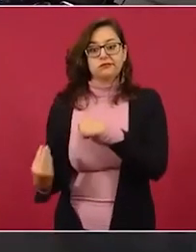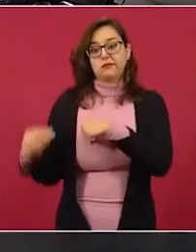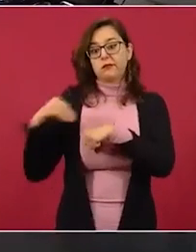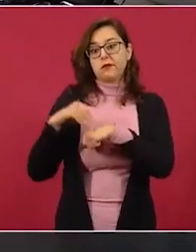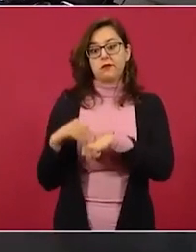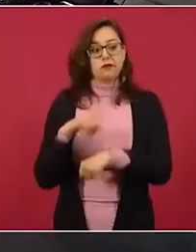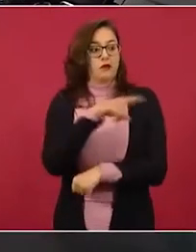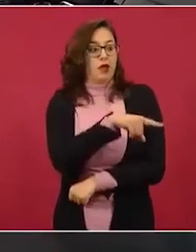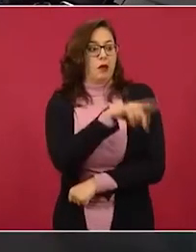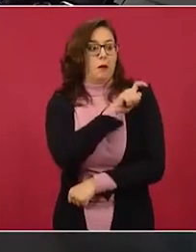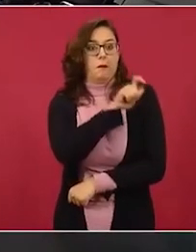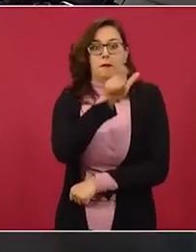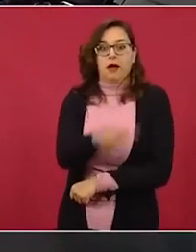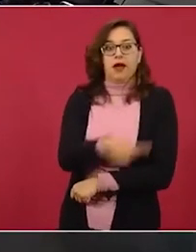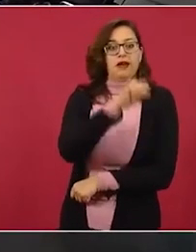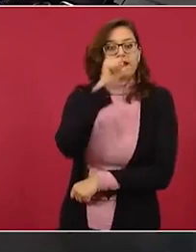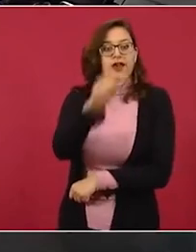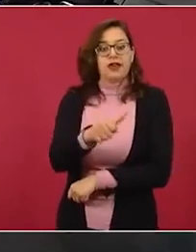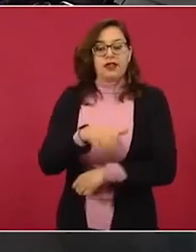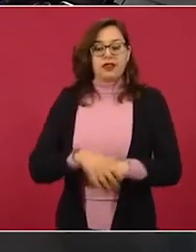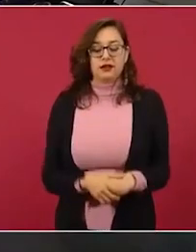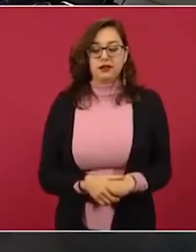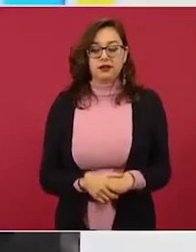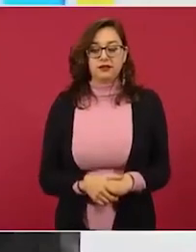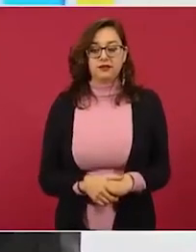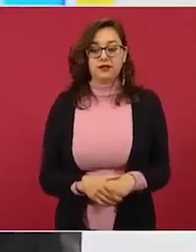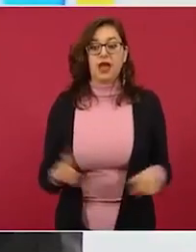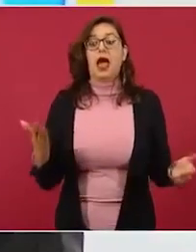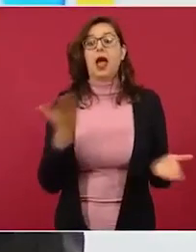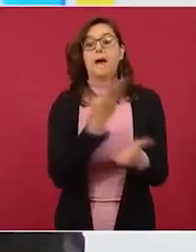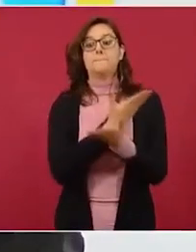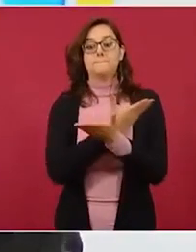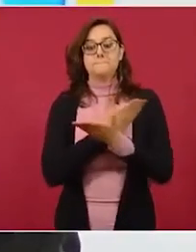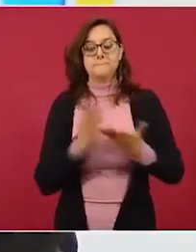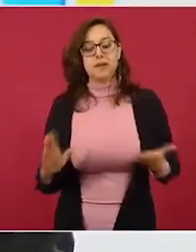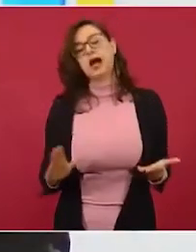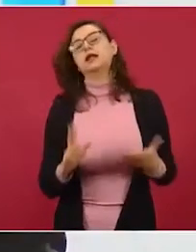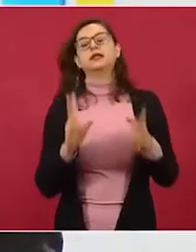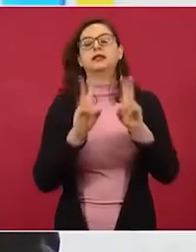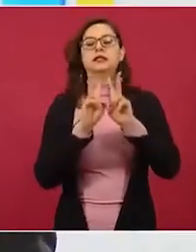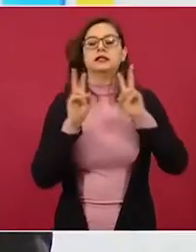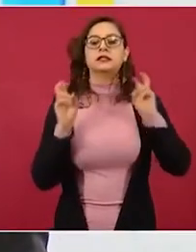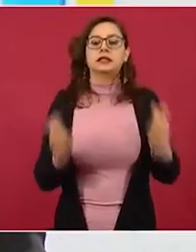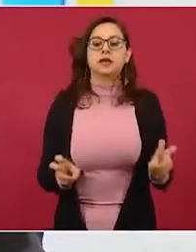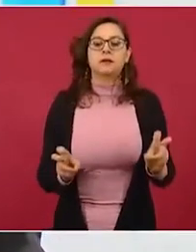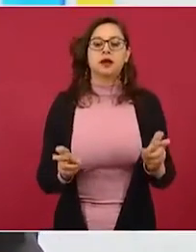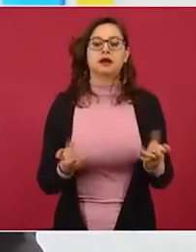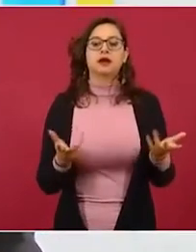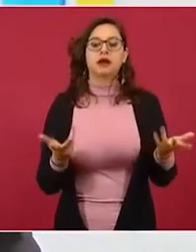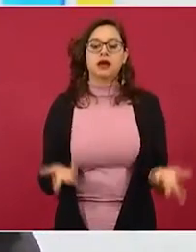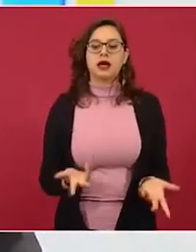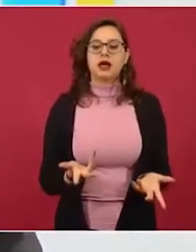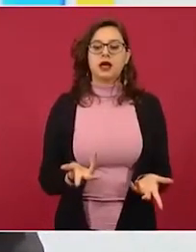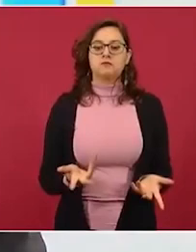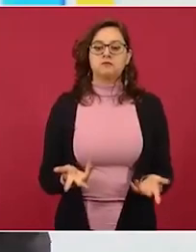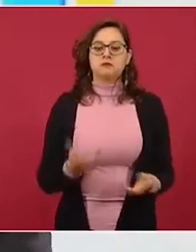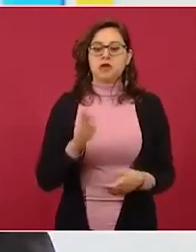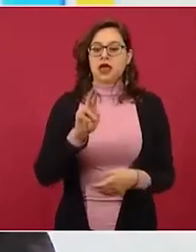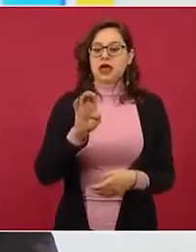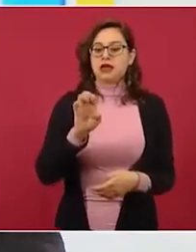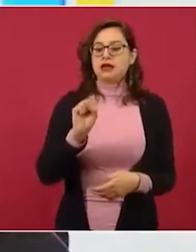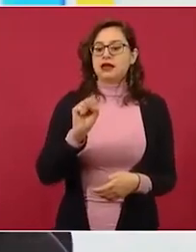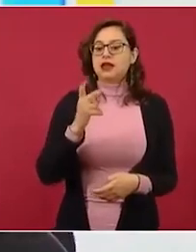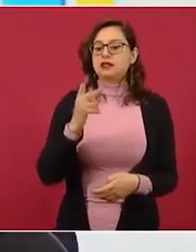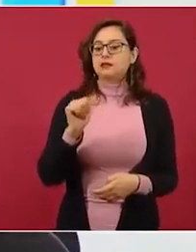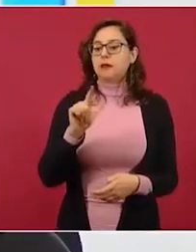aquí incluido el costo del respaldo, el que me permite tener energía eléctrica las 24 horas en